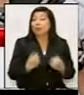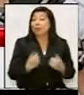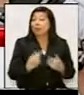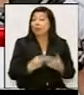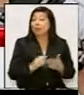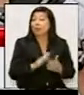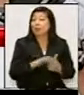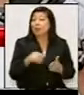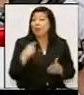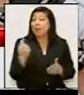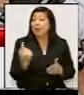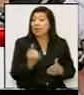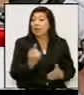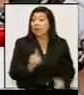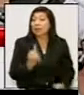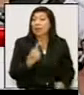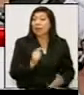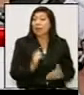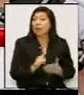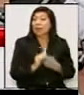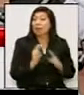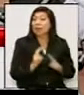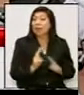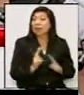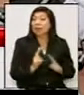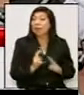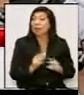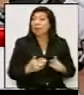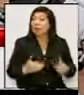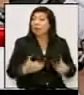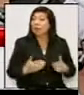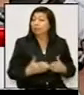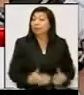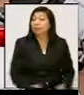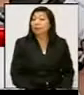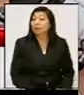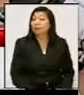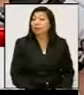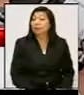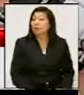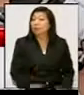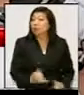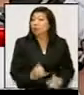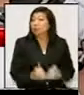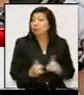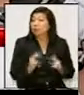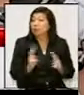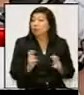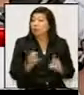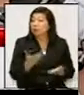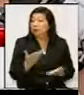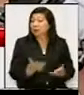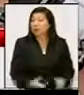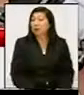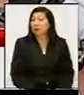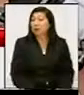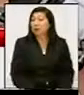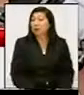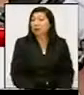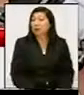haber en general para los que visitan el santuario. Y respecto al último tema, de repente ha